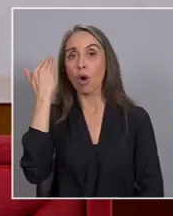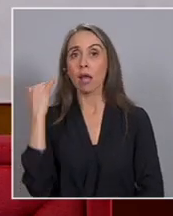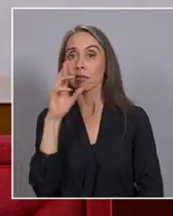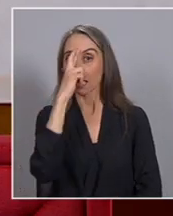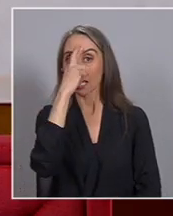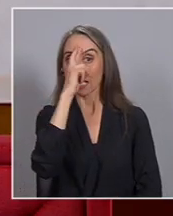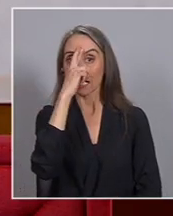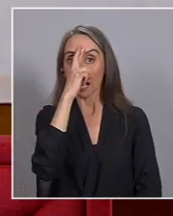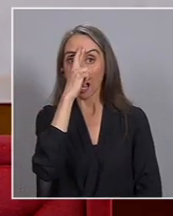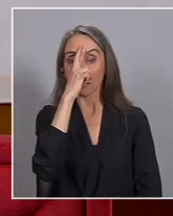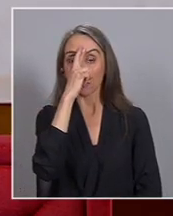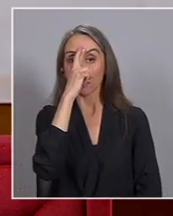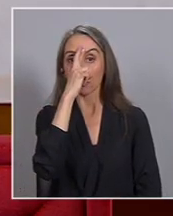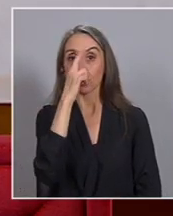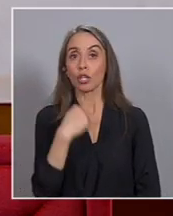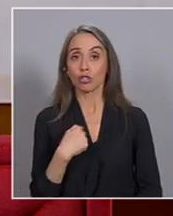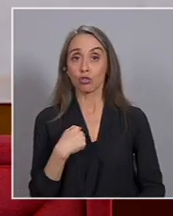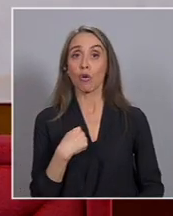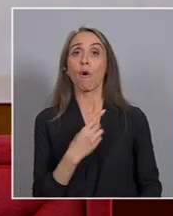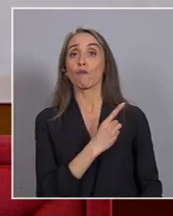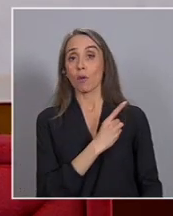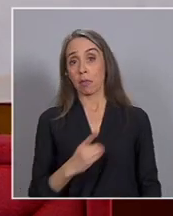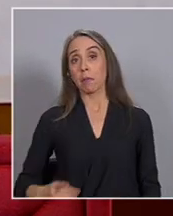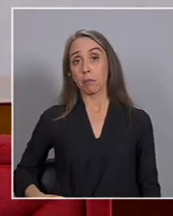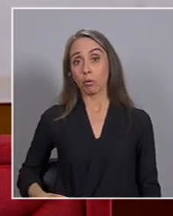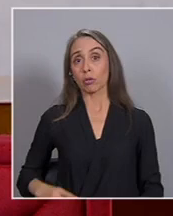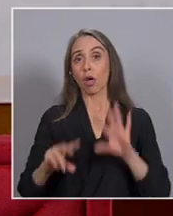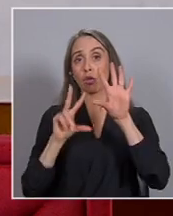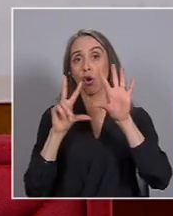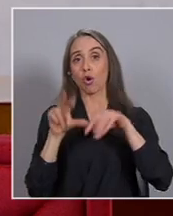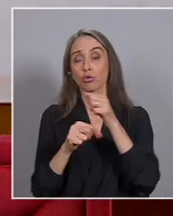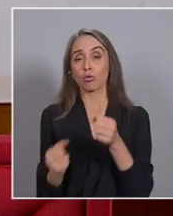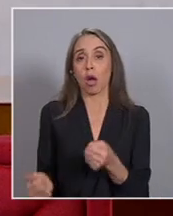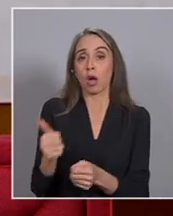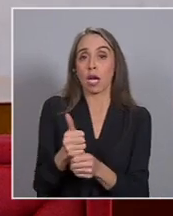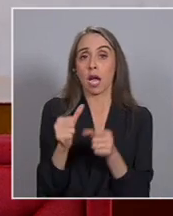Era muy raro que yo, habiendo sido parlamentario 8 años,